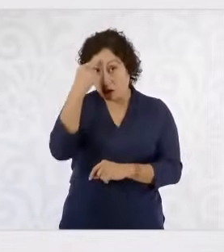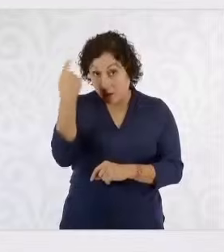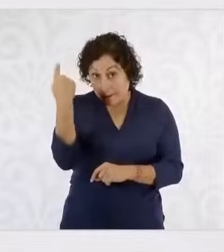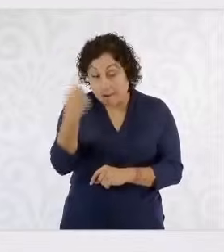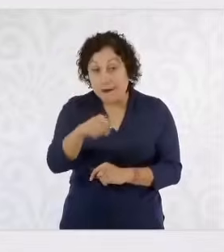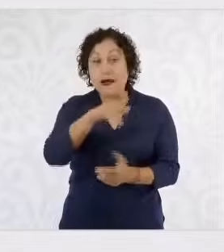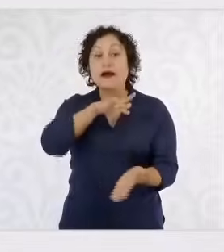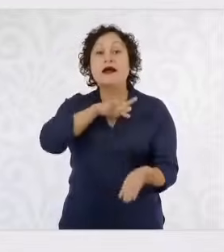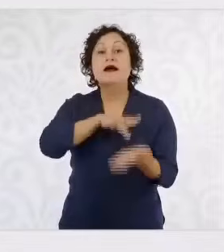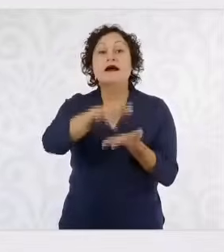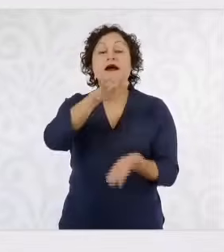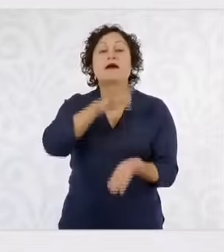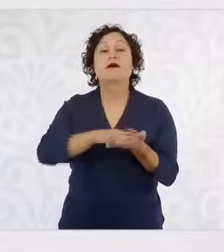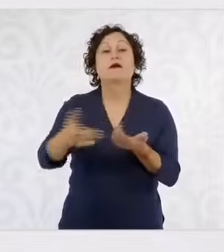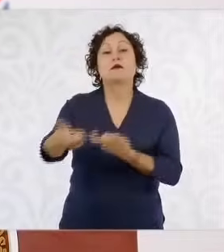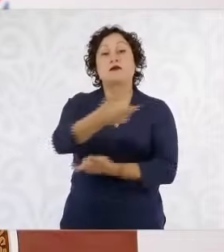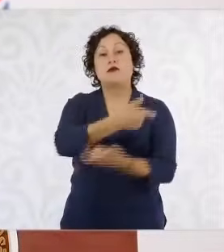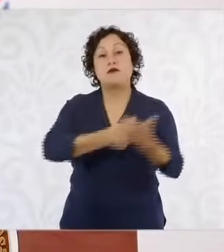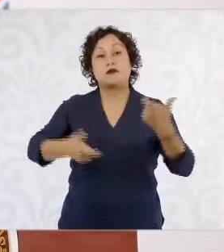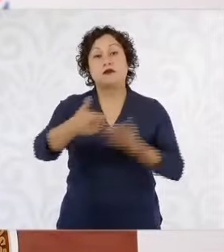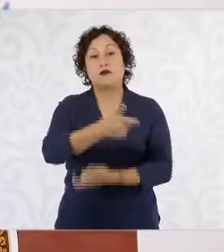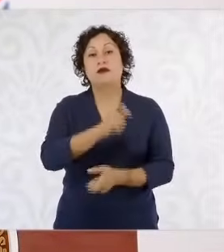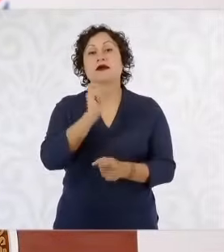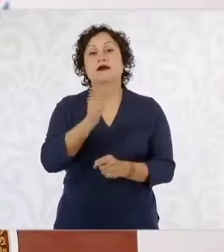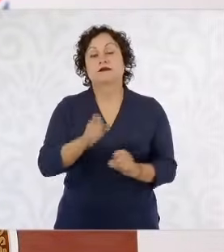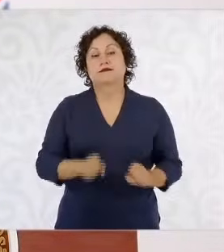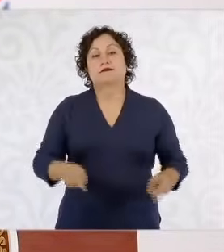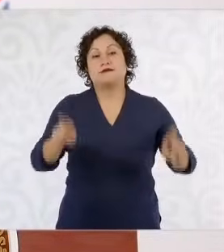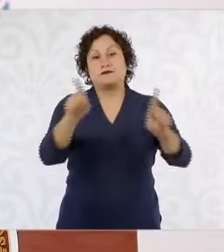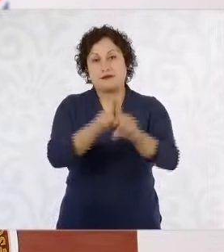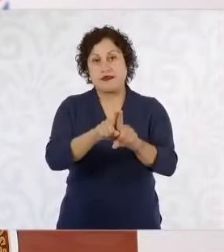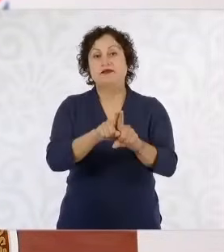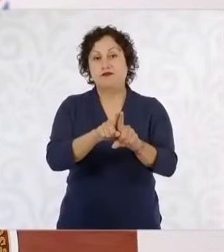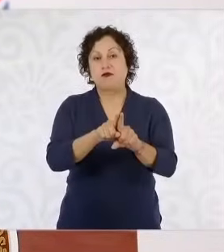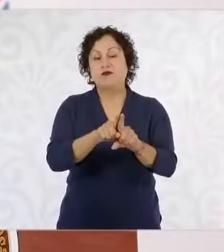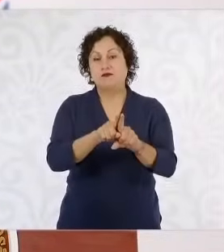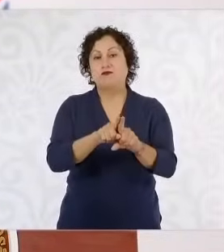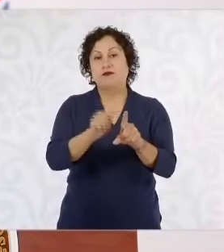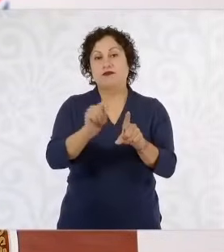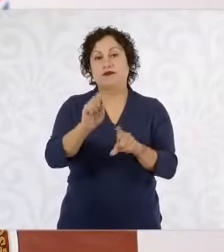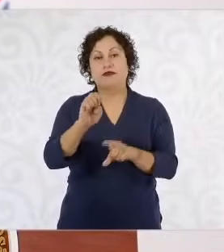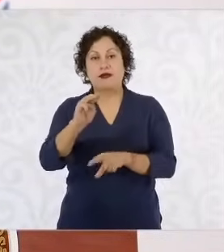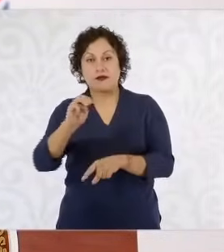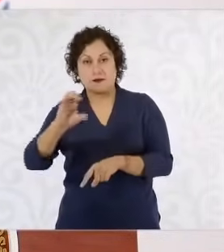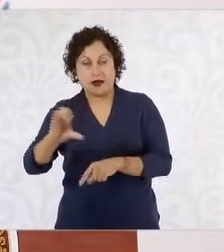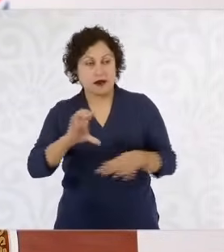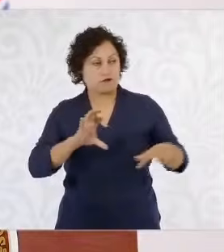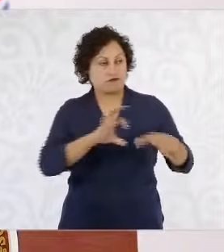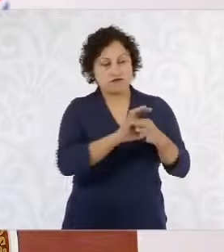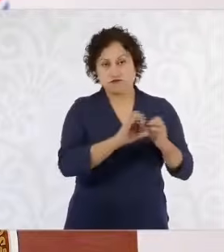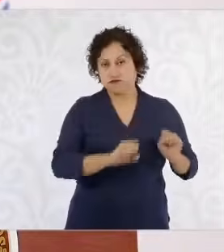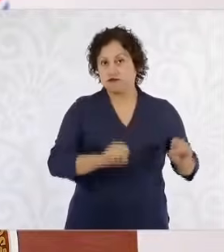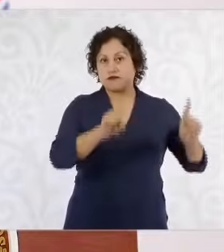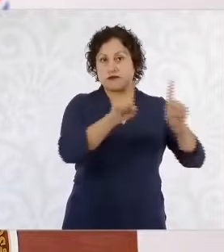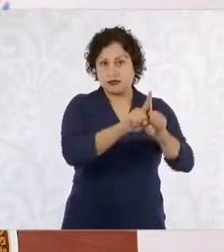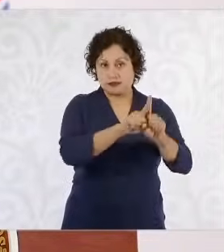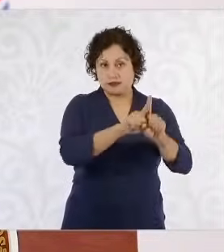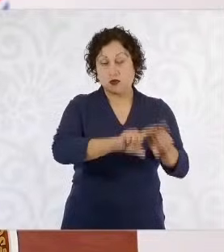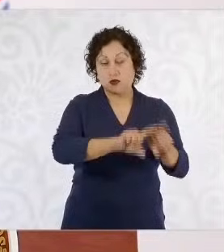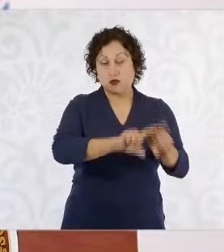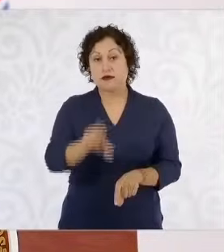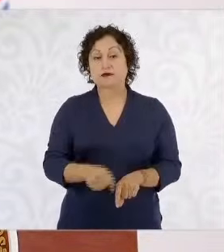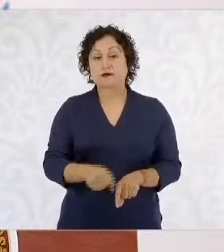interno y fortalecer los tratados de libre comercio del cual formamos parte. Y el 23 de abril